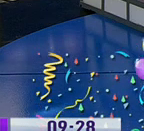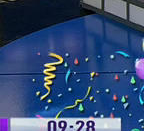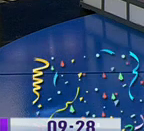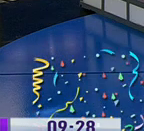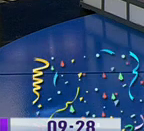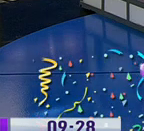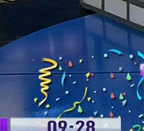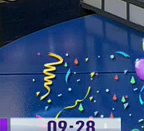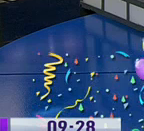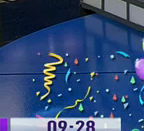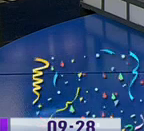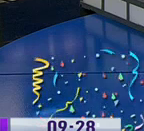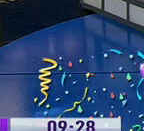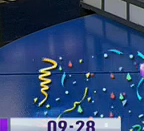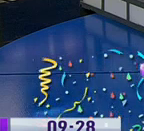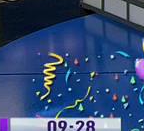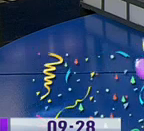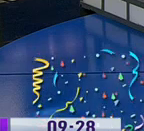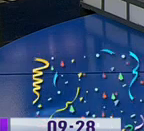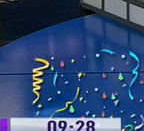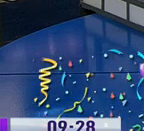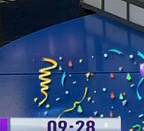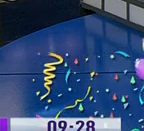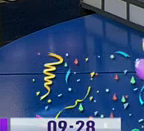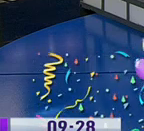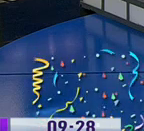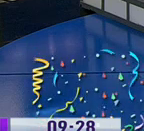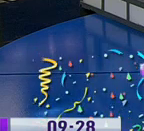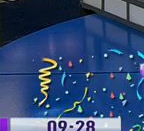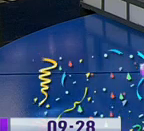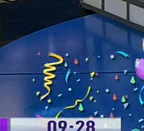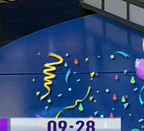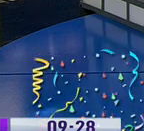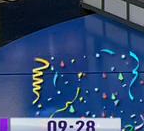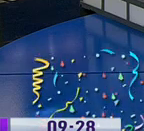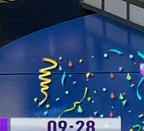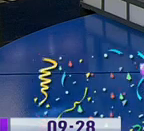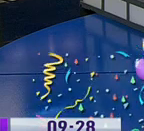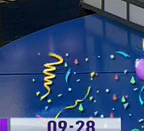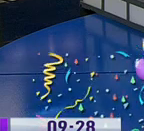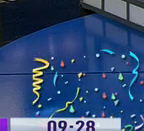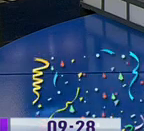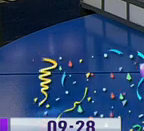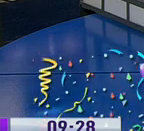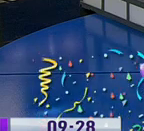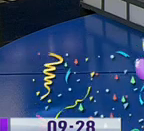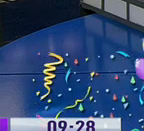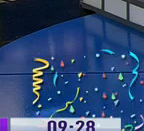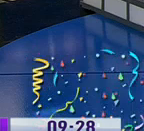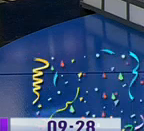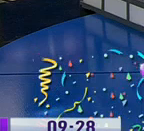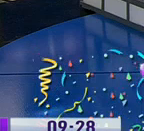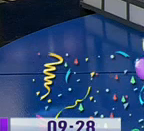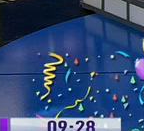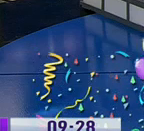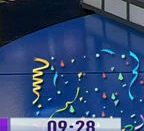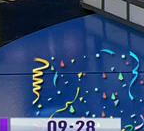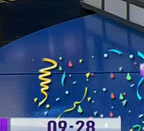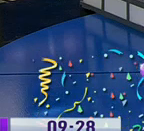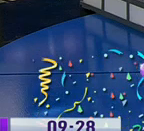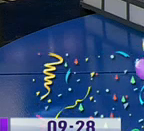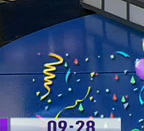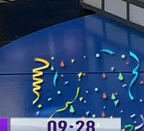Hugo Santos, venga. Bueno, la ratona le está trayendo su pastel. El productor general le dio. Gracias, Dianita. Eso.